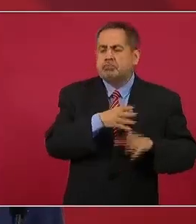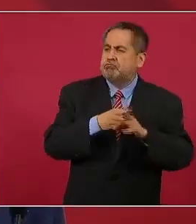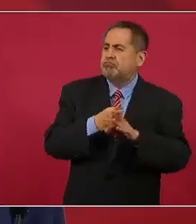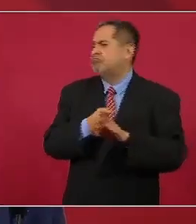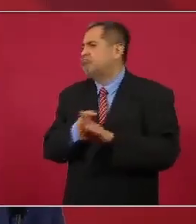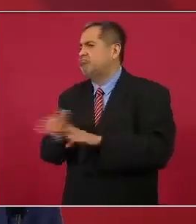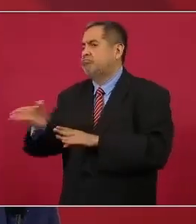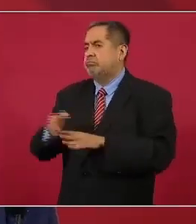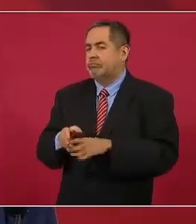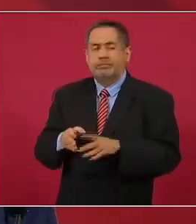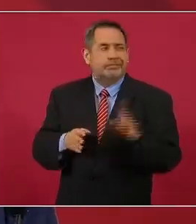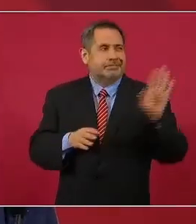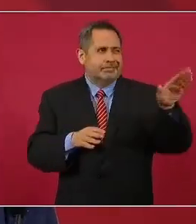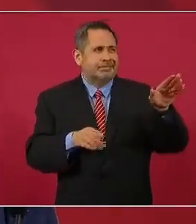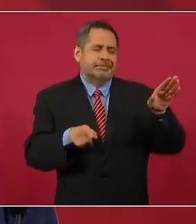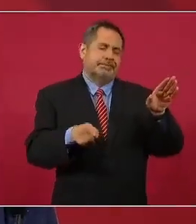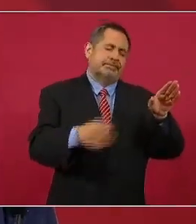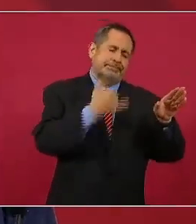es un loco.